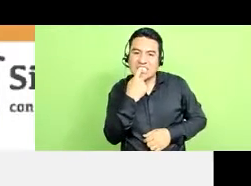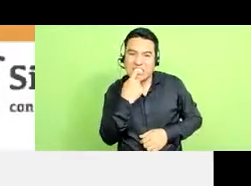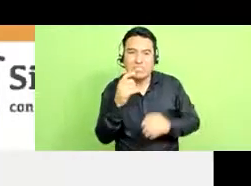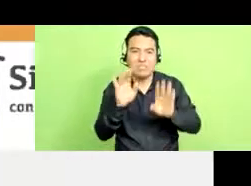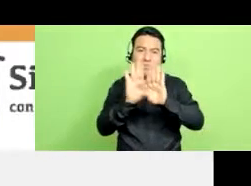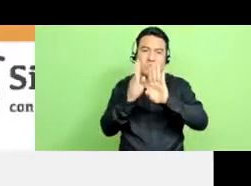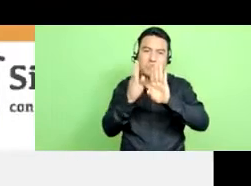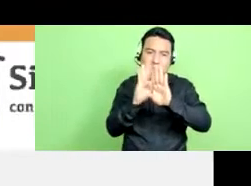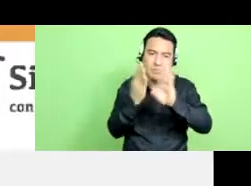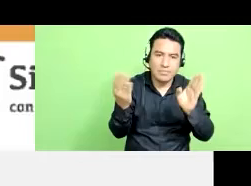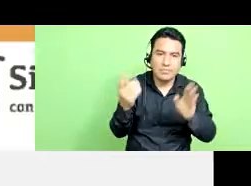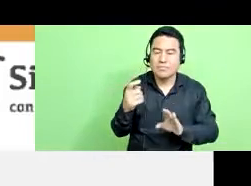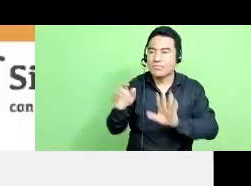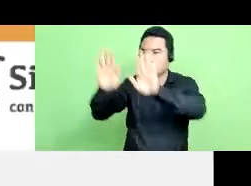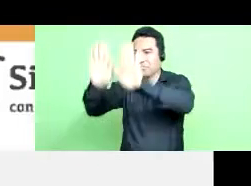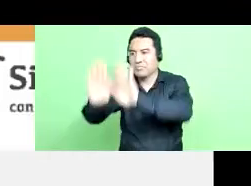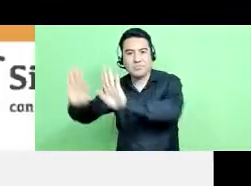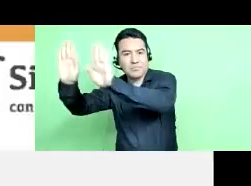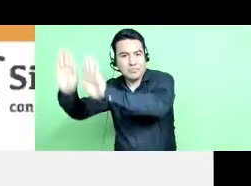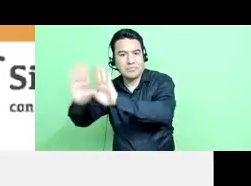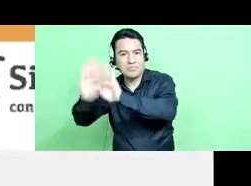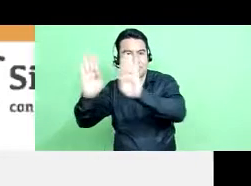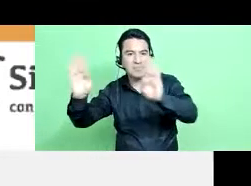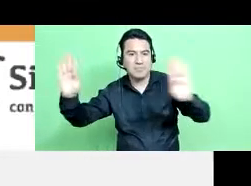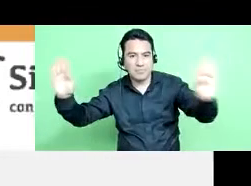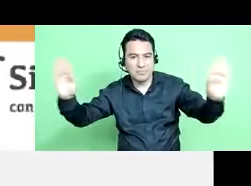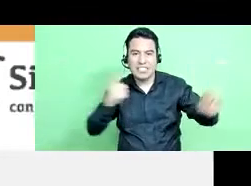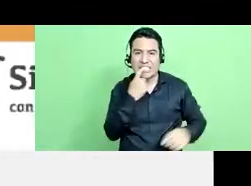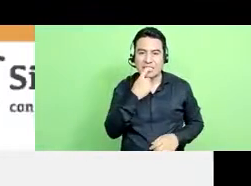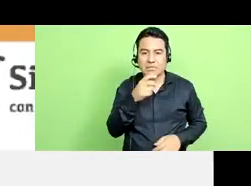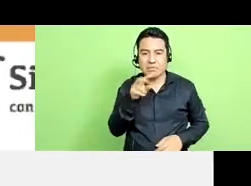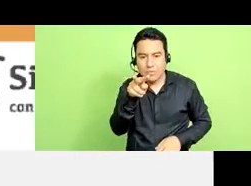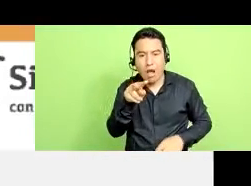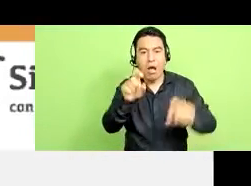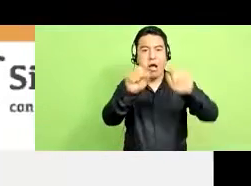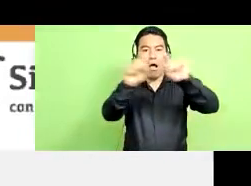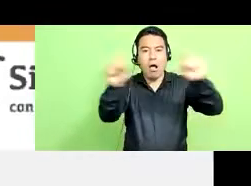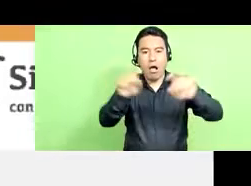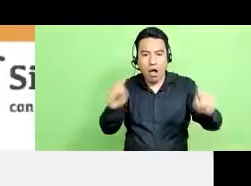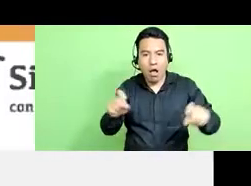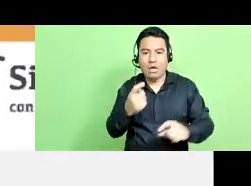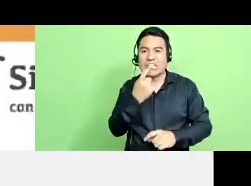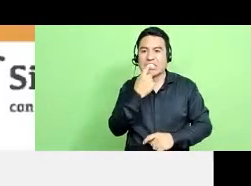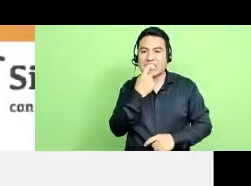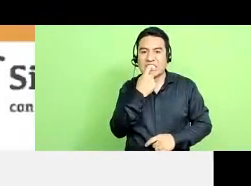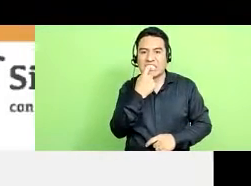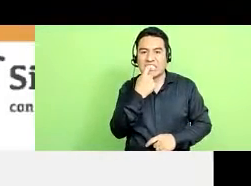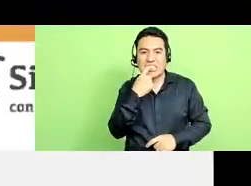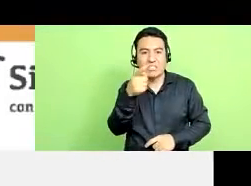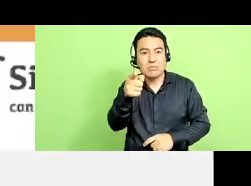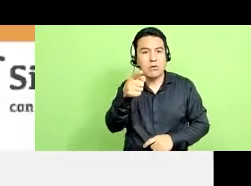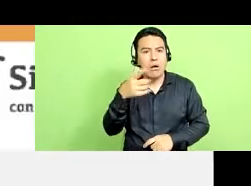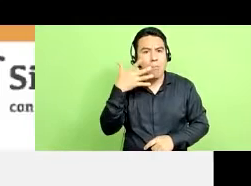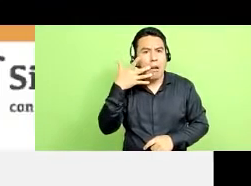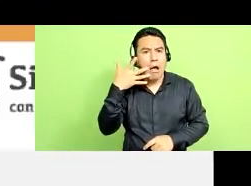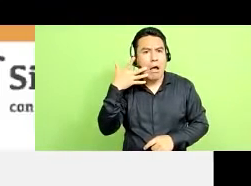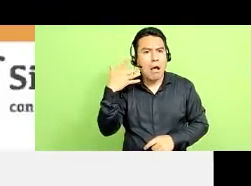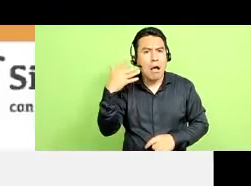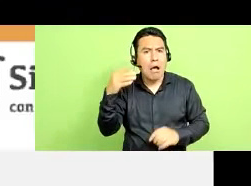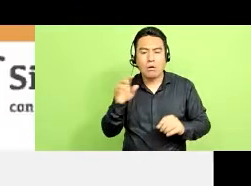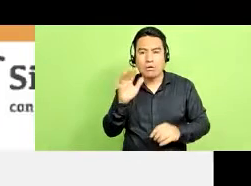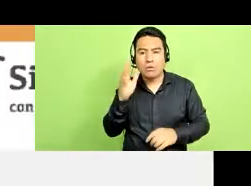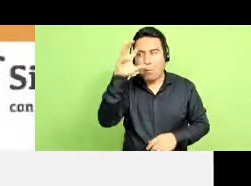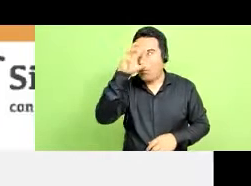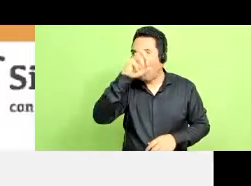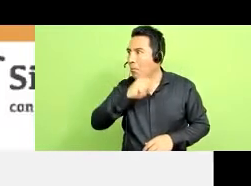instaladas les va a permitir identificar fácilmente que existe un elemento para que tengan con mayor precaución